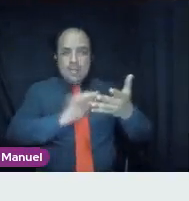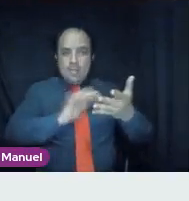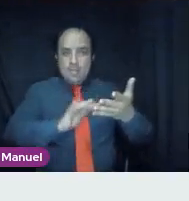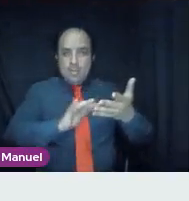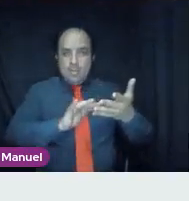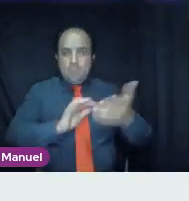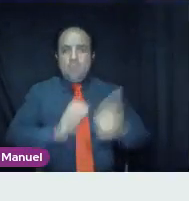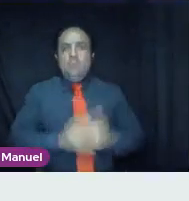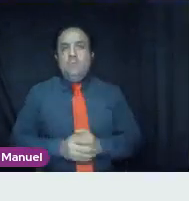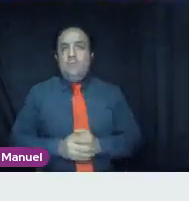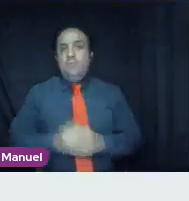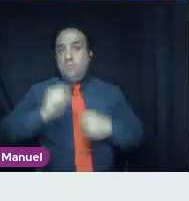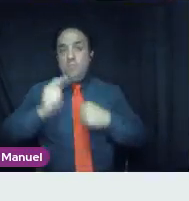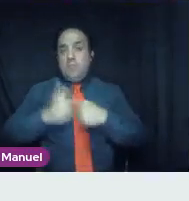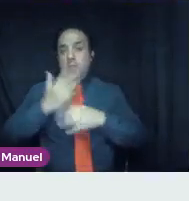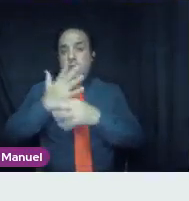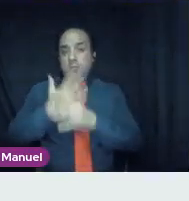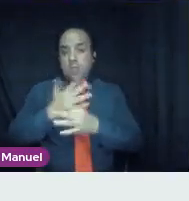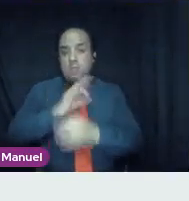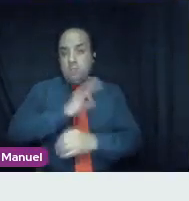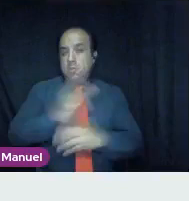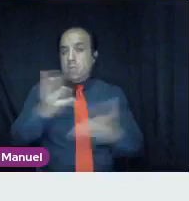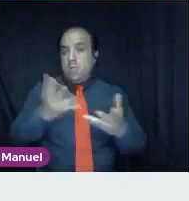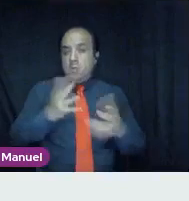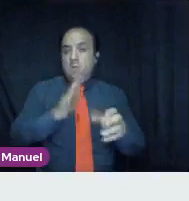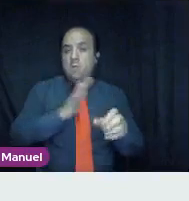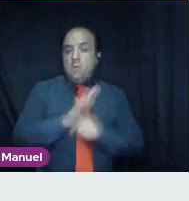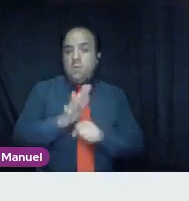mencionaban que se podría hacer es